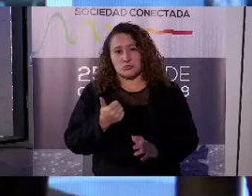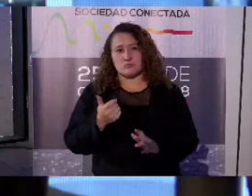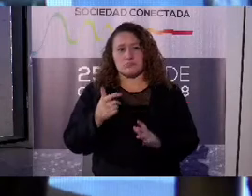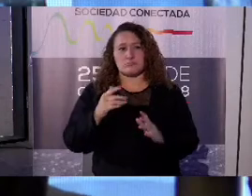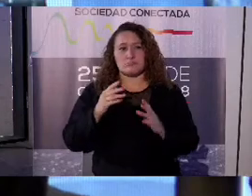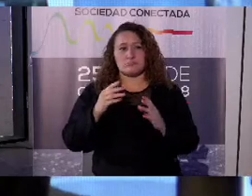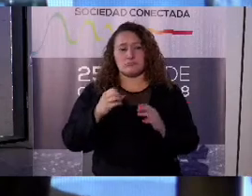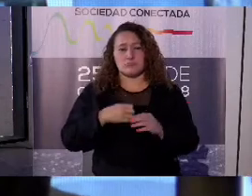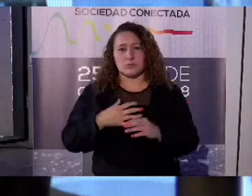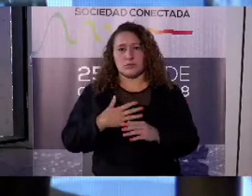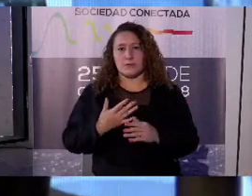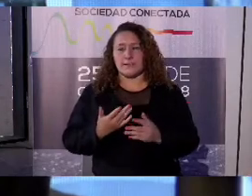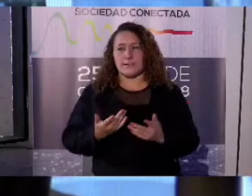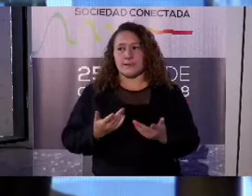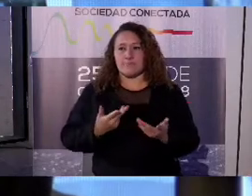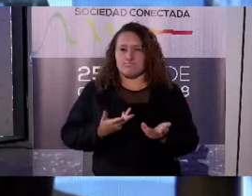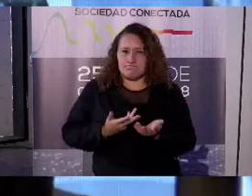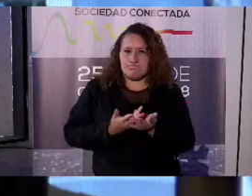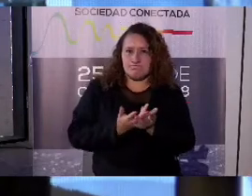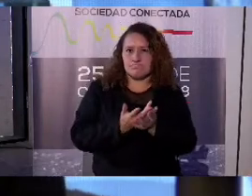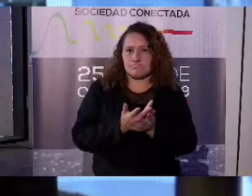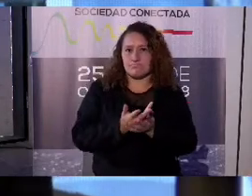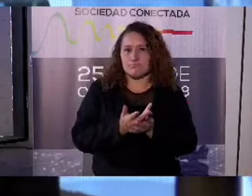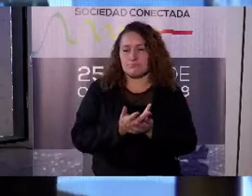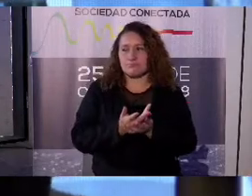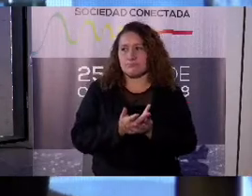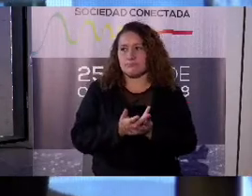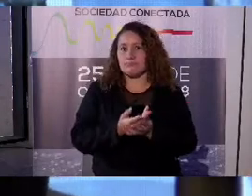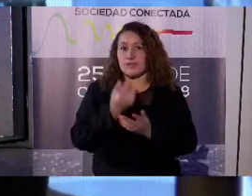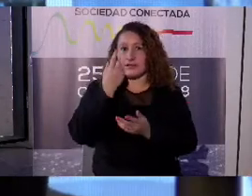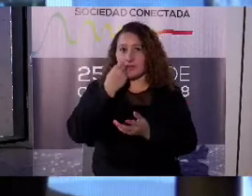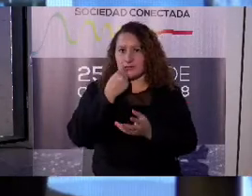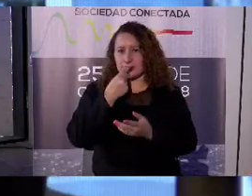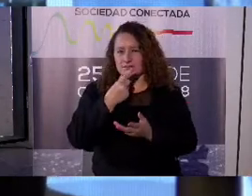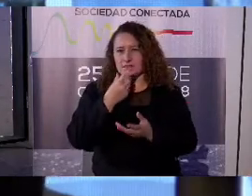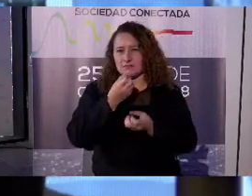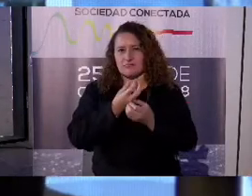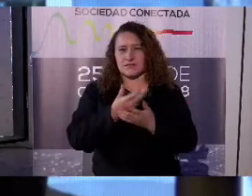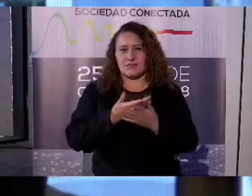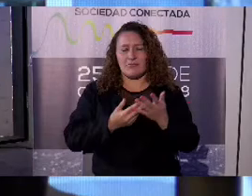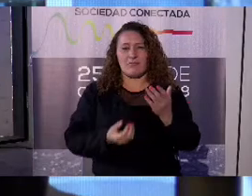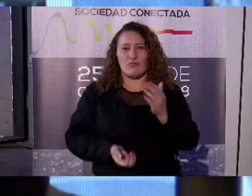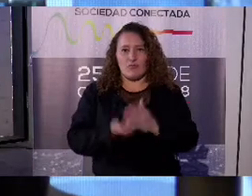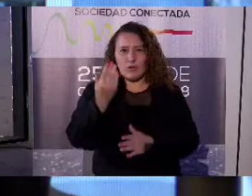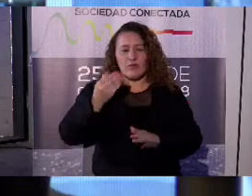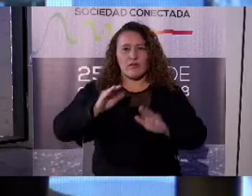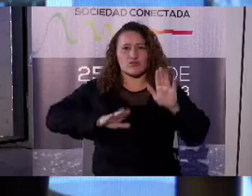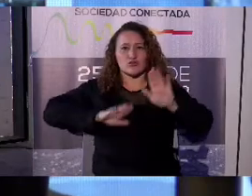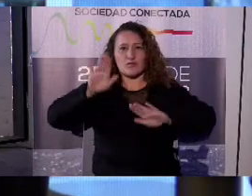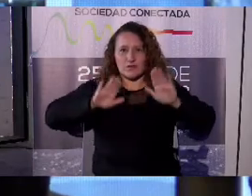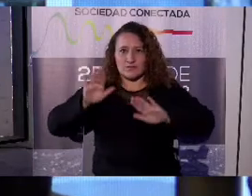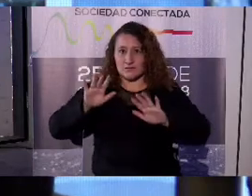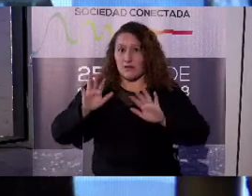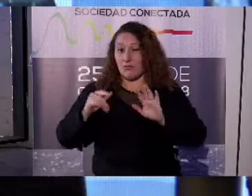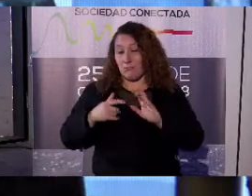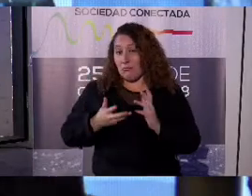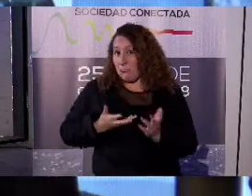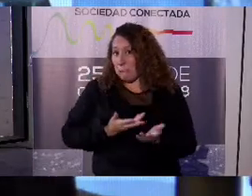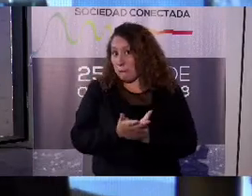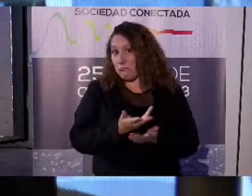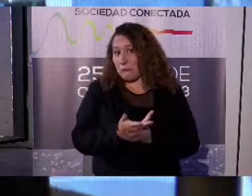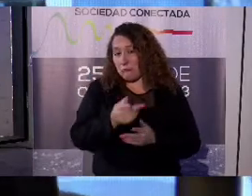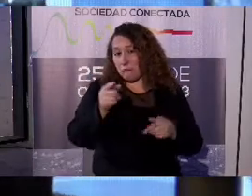sugeriría eh ayer hablábamos de esquemas de subasta innovadores yo les sugeriría tratar de